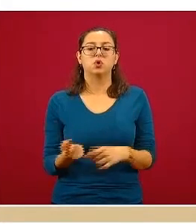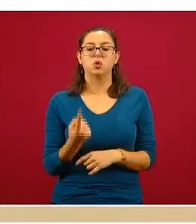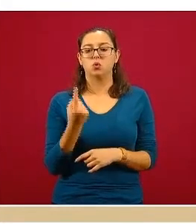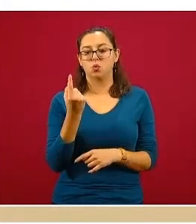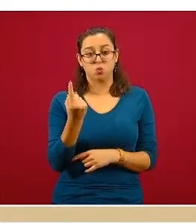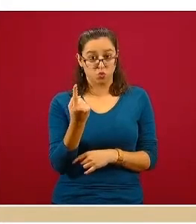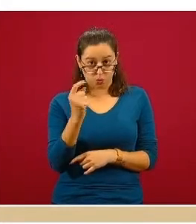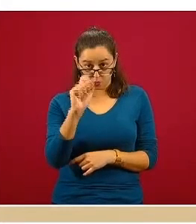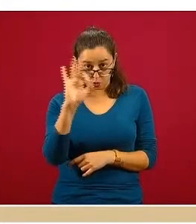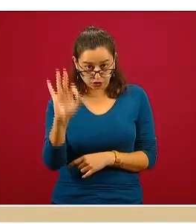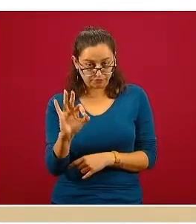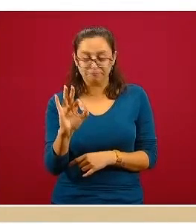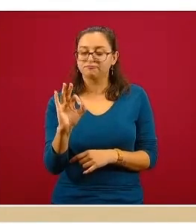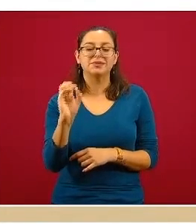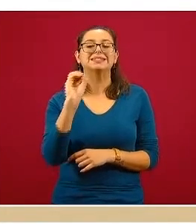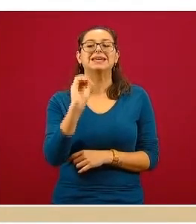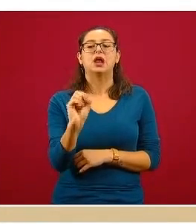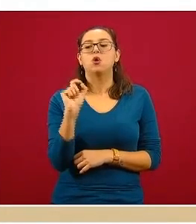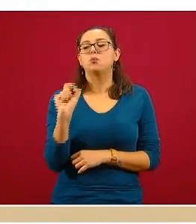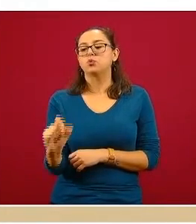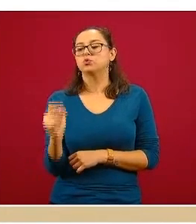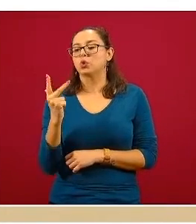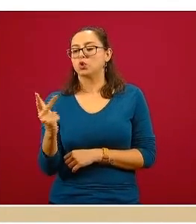del 1%. Hoy día empezamos con